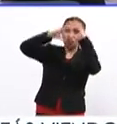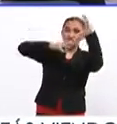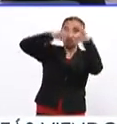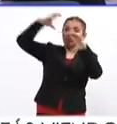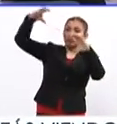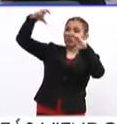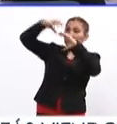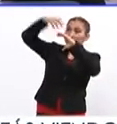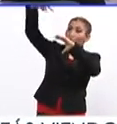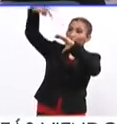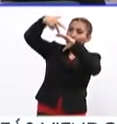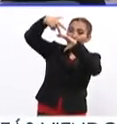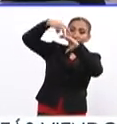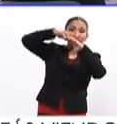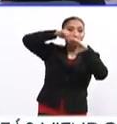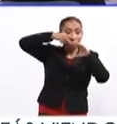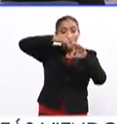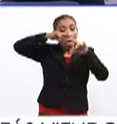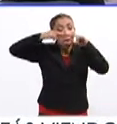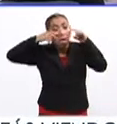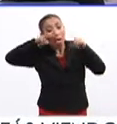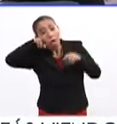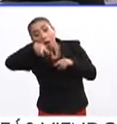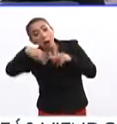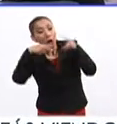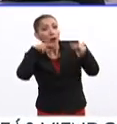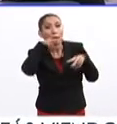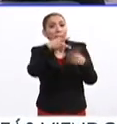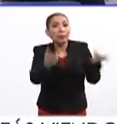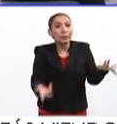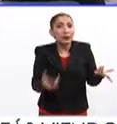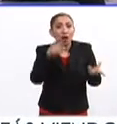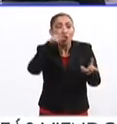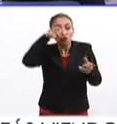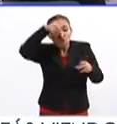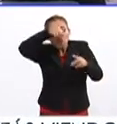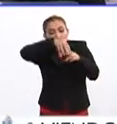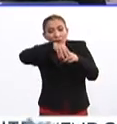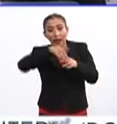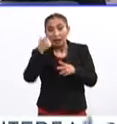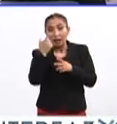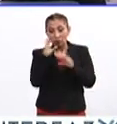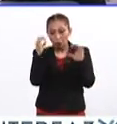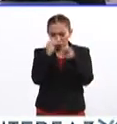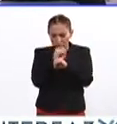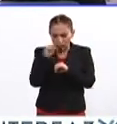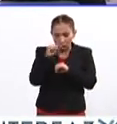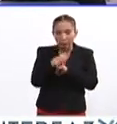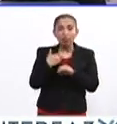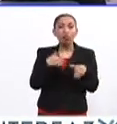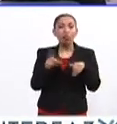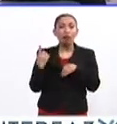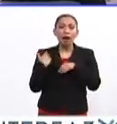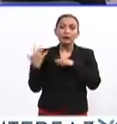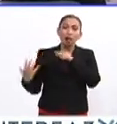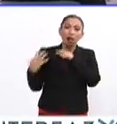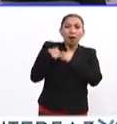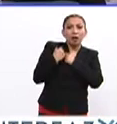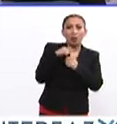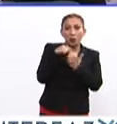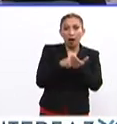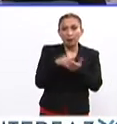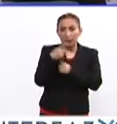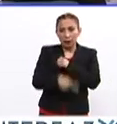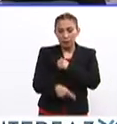C5, que incluyen, limitan la visibilidad en las luminarias. Entonces, finalmente todo esto en su conjunto genera zonas de